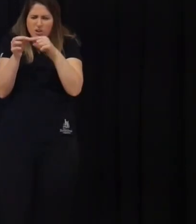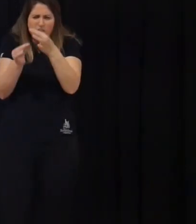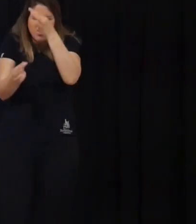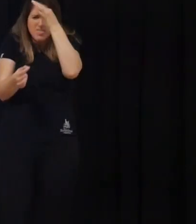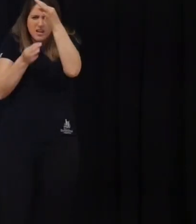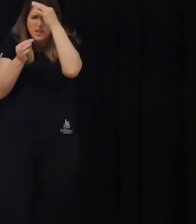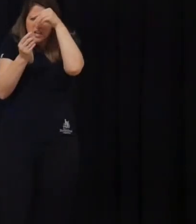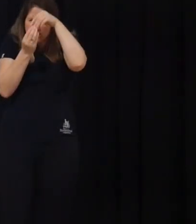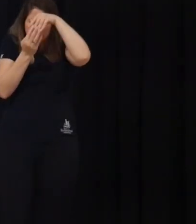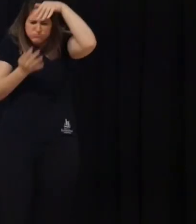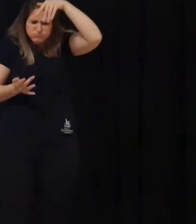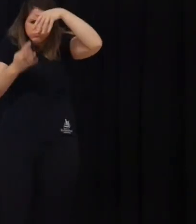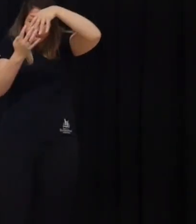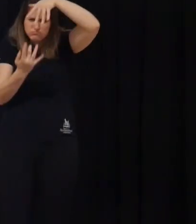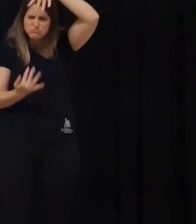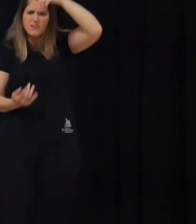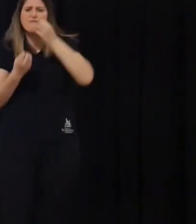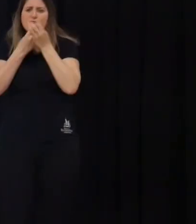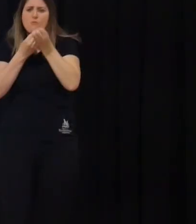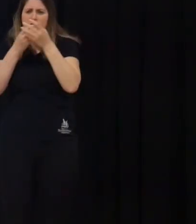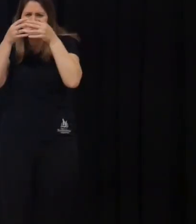estructura que es el ADN.